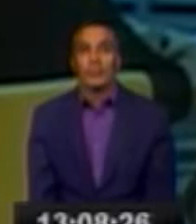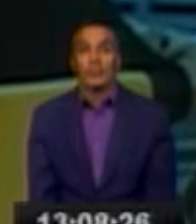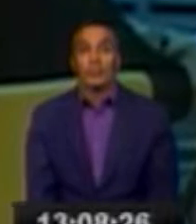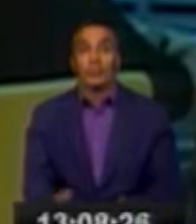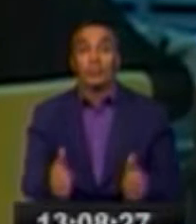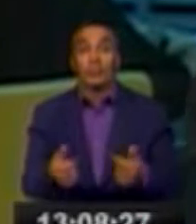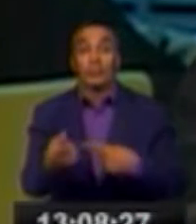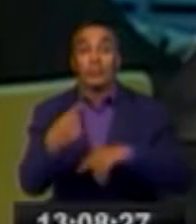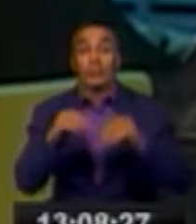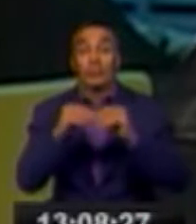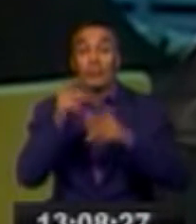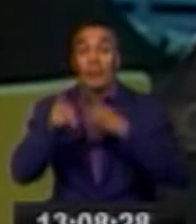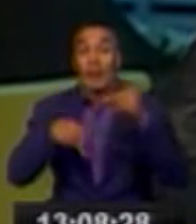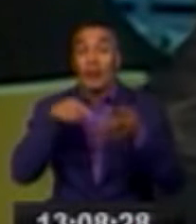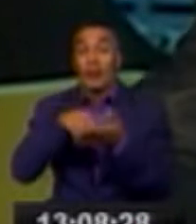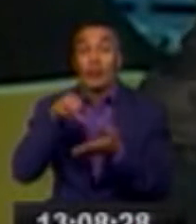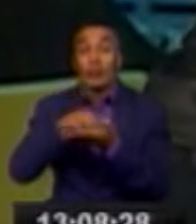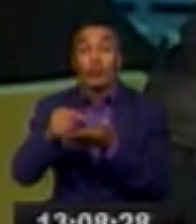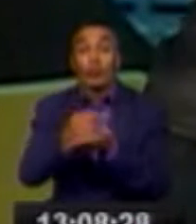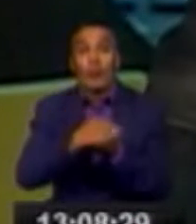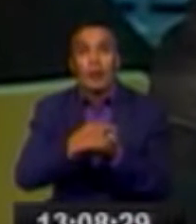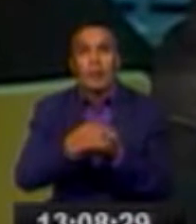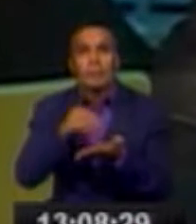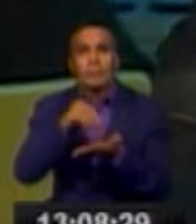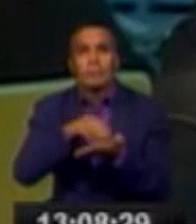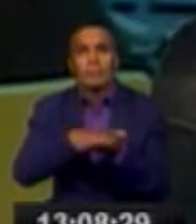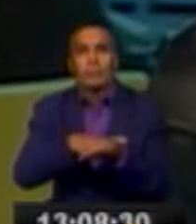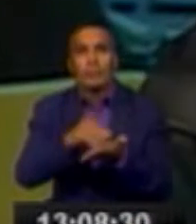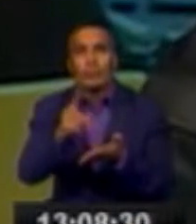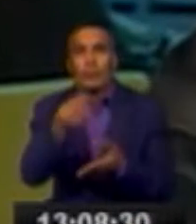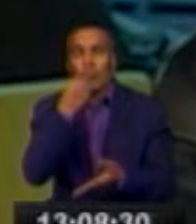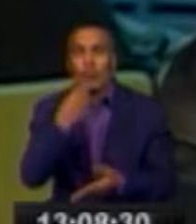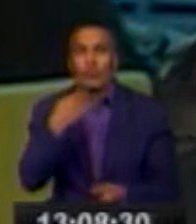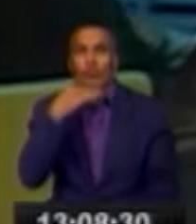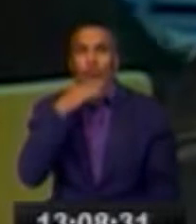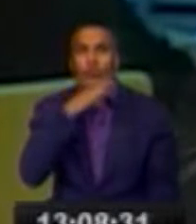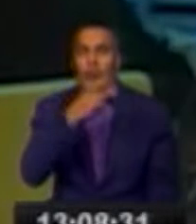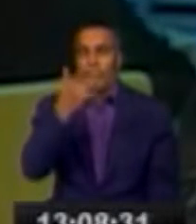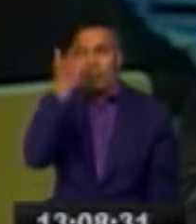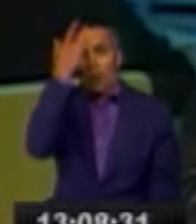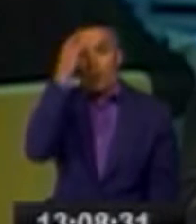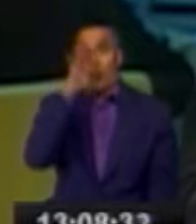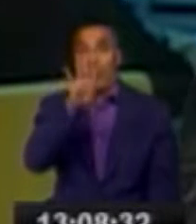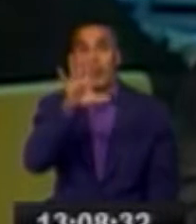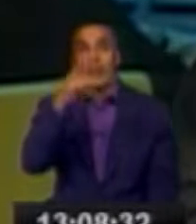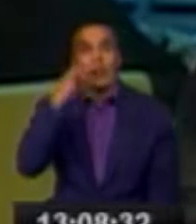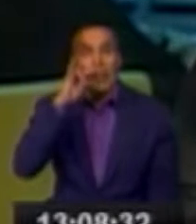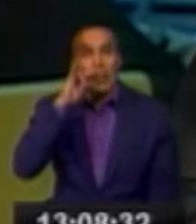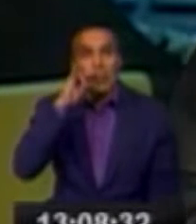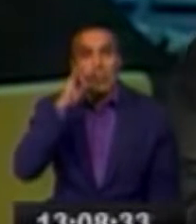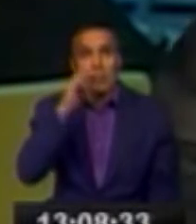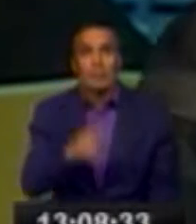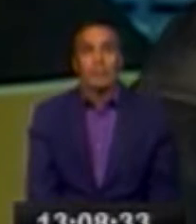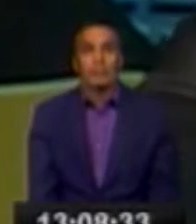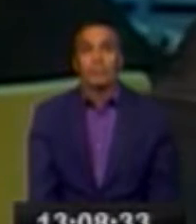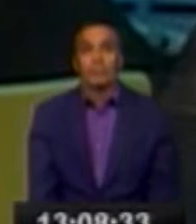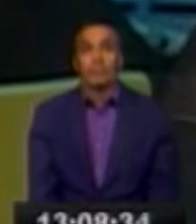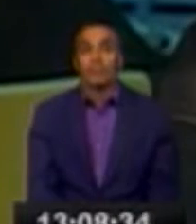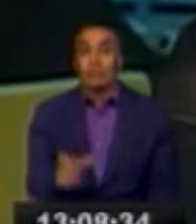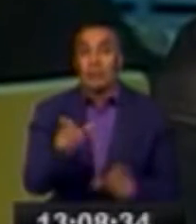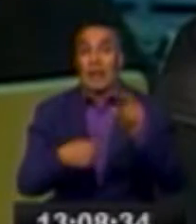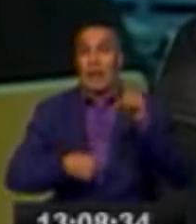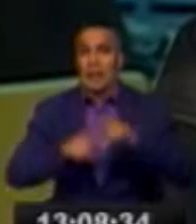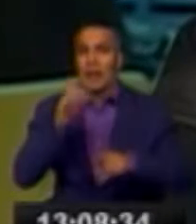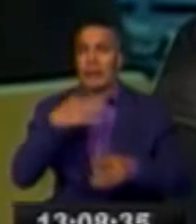Muy bien, amigos, volvemos a Playas, provincia del Guayas, donde se registró una intoxicación masiva de 45 niños. Mauricio Ceballos sigue